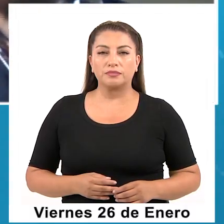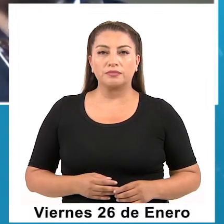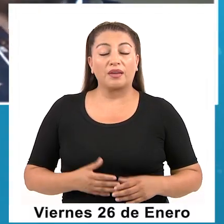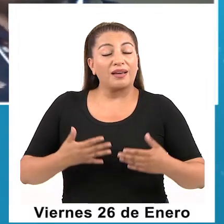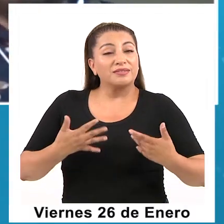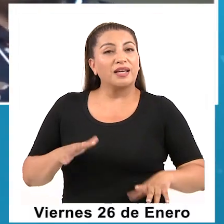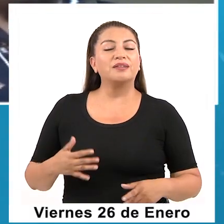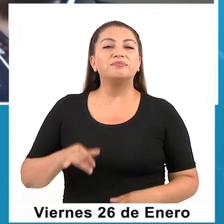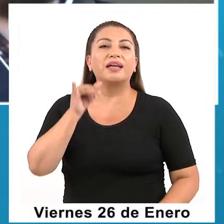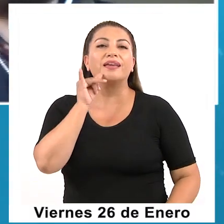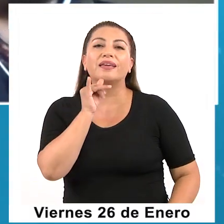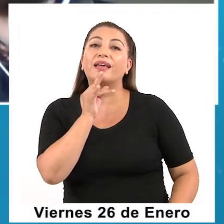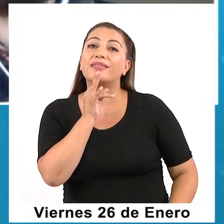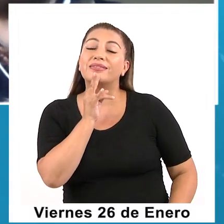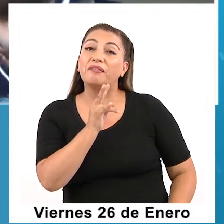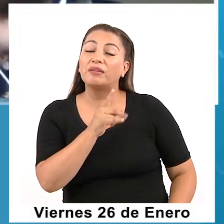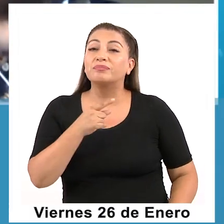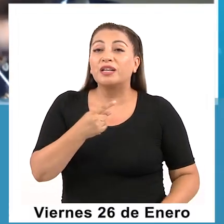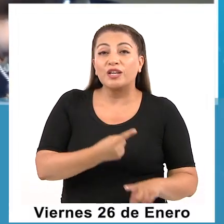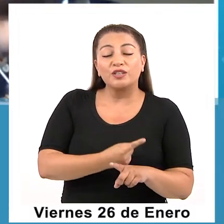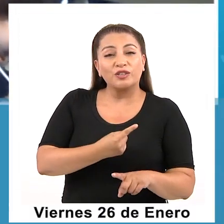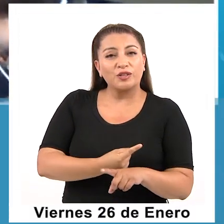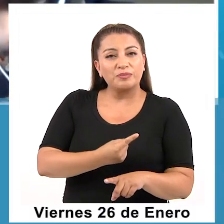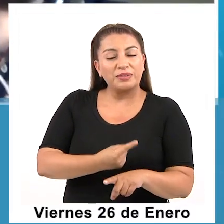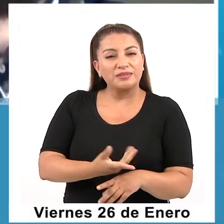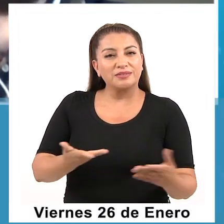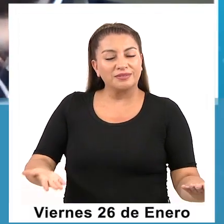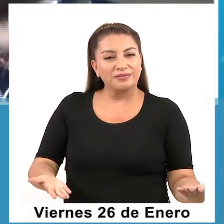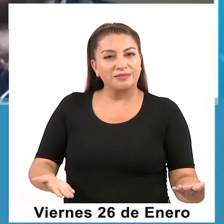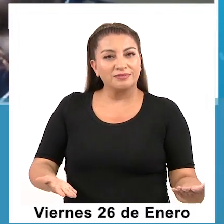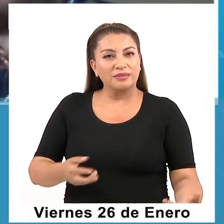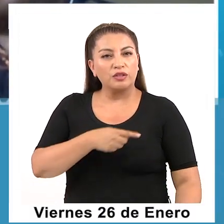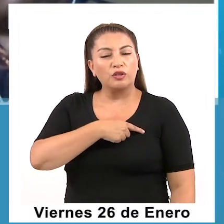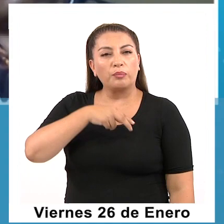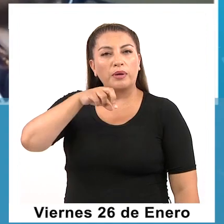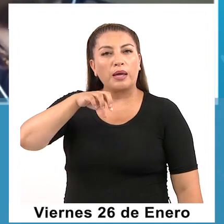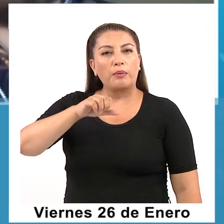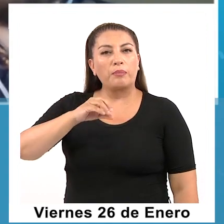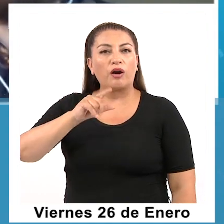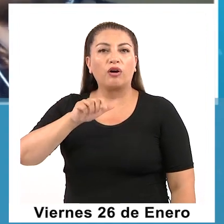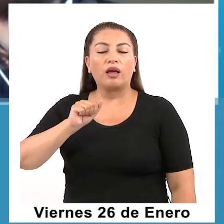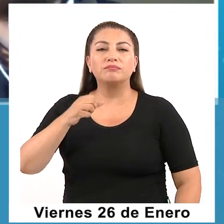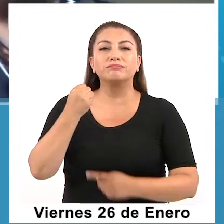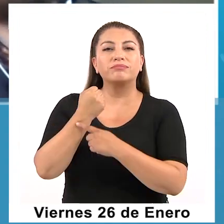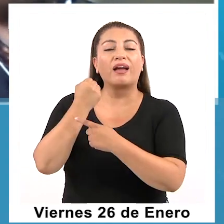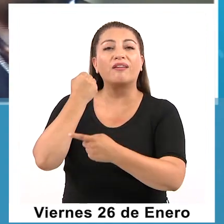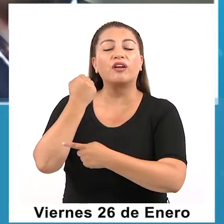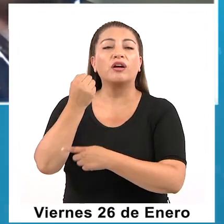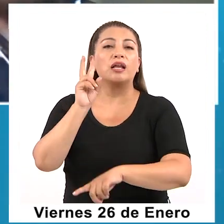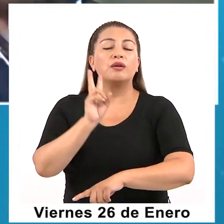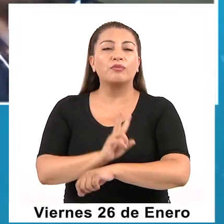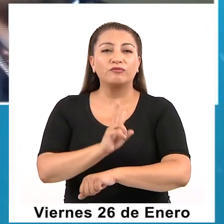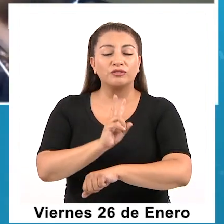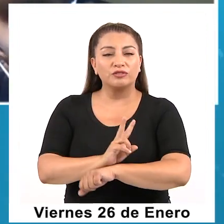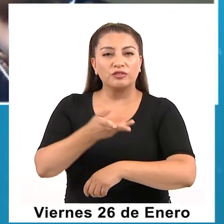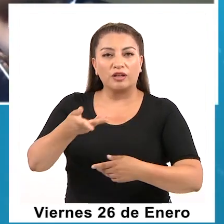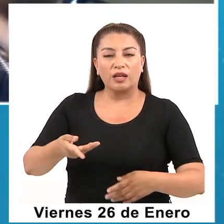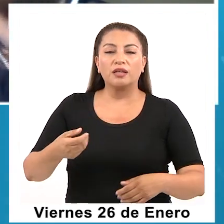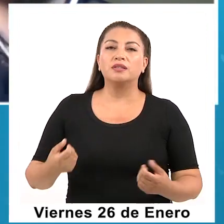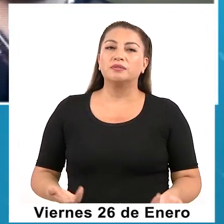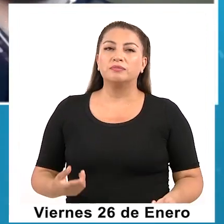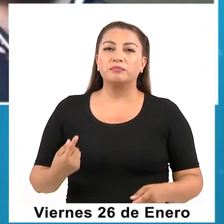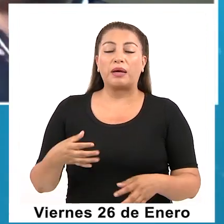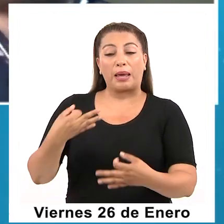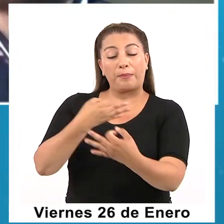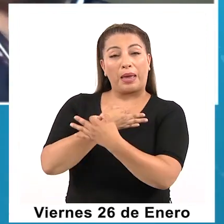Bien, ya estamos en Iquique Televisión. En esta oportunidad estamos con Paola Vidal, abogada y académica, que justamente está con nosotros